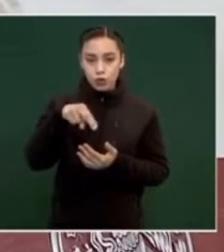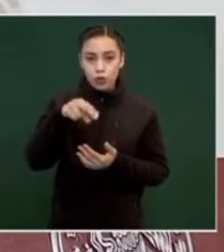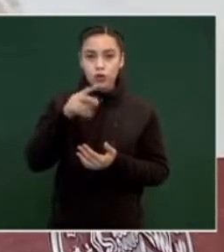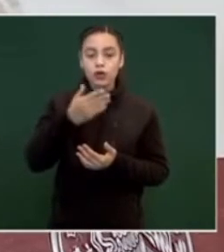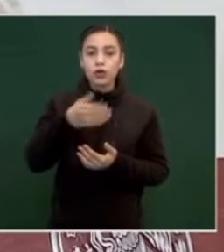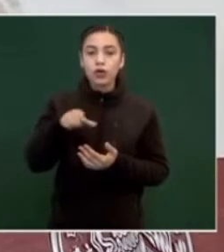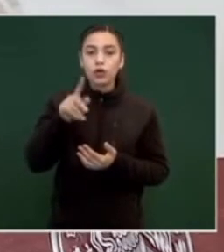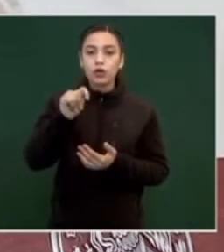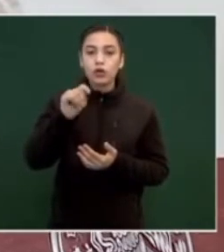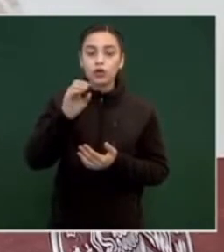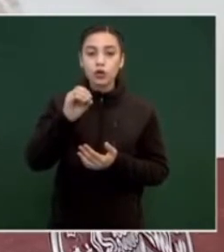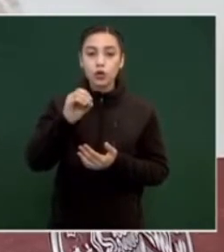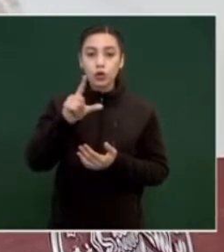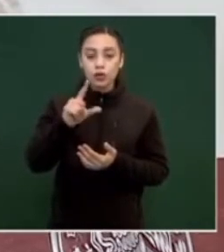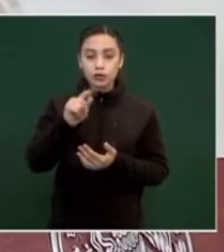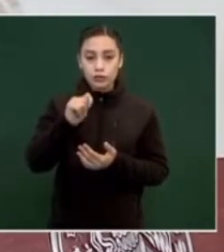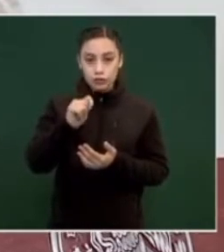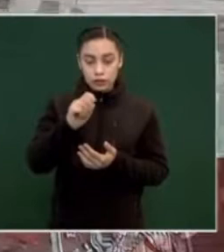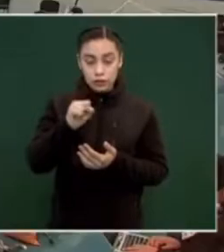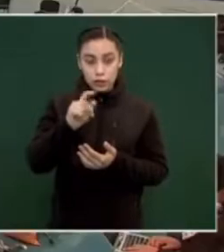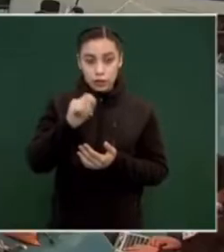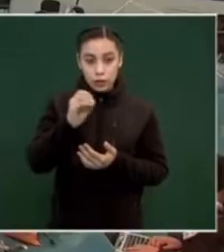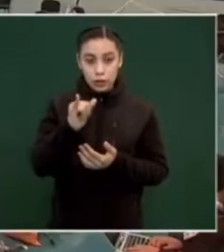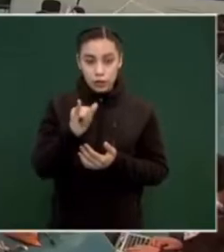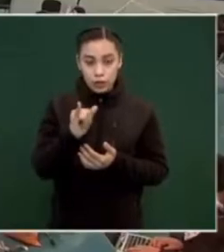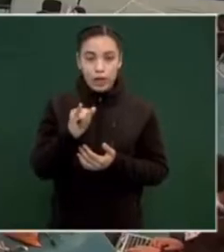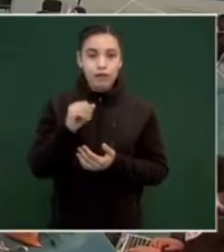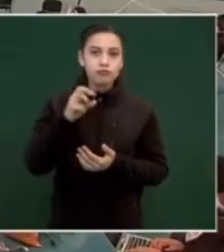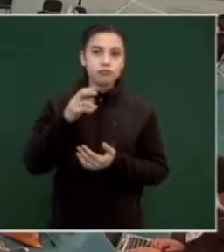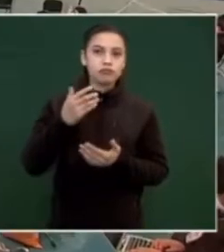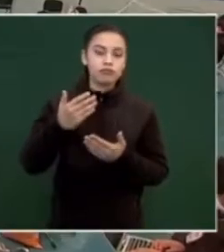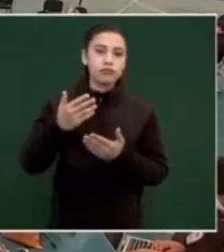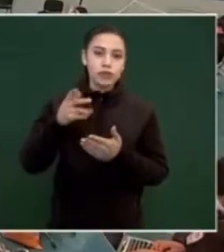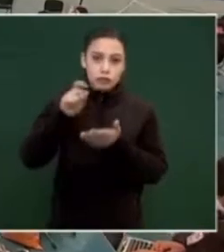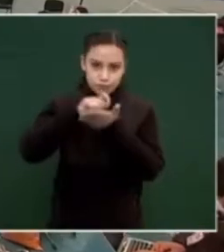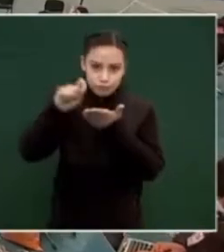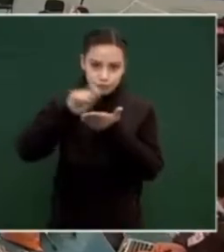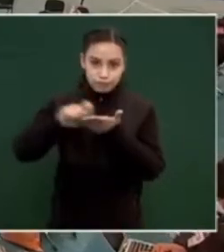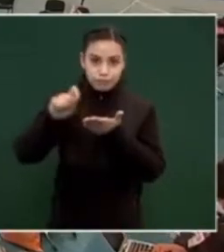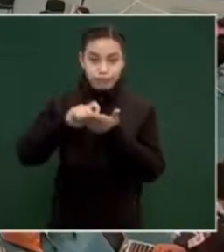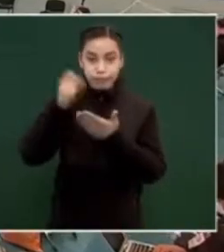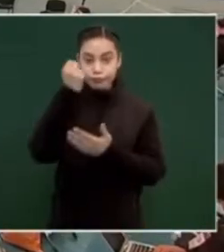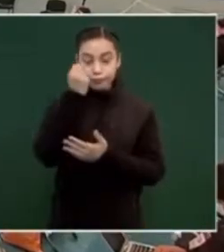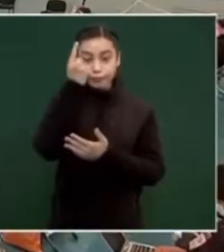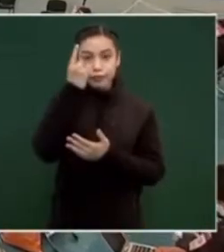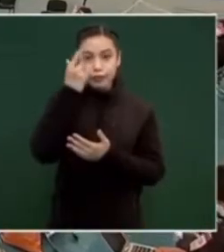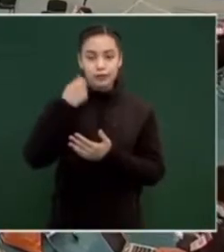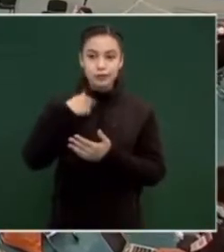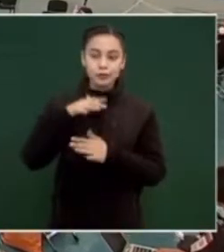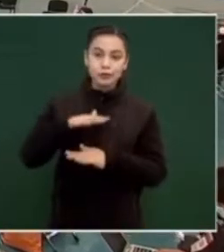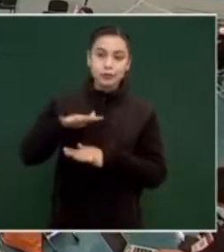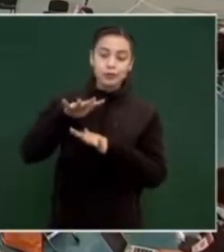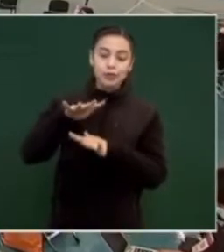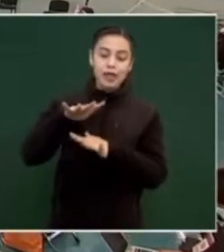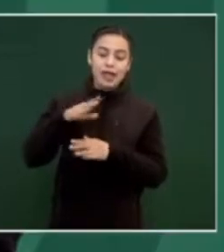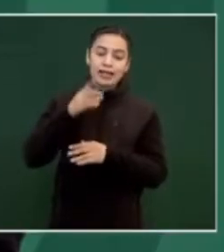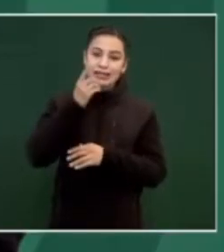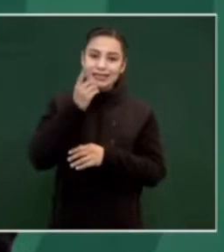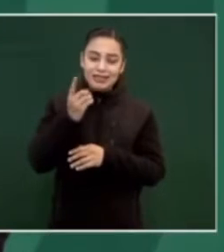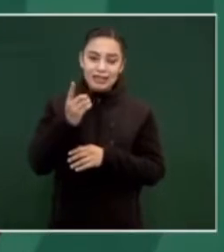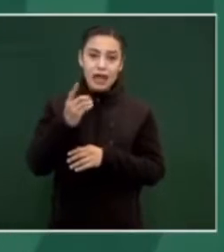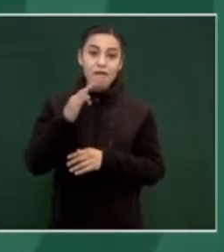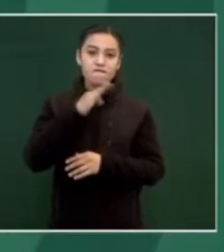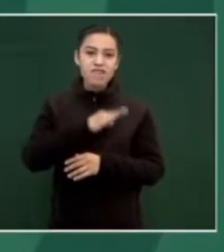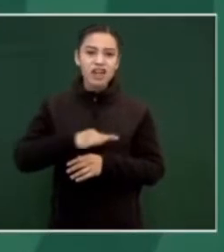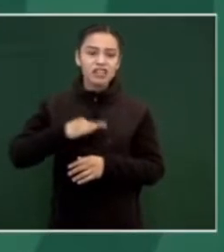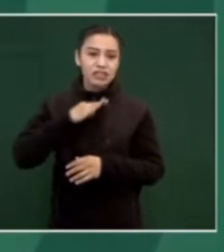decía que es la felicidad pues no son los bienes materiales no son los títulos